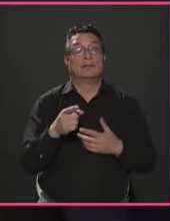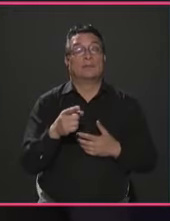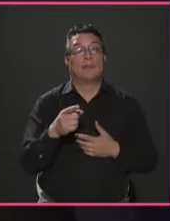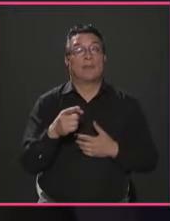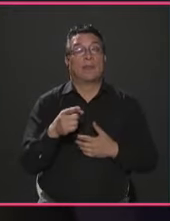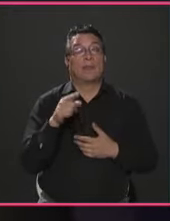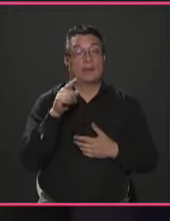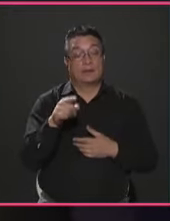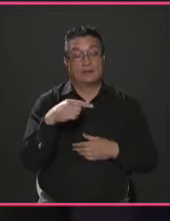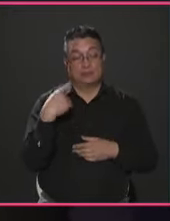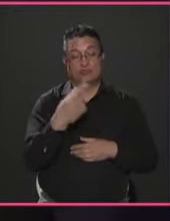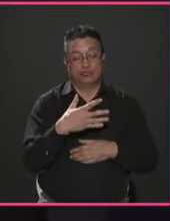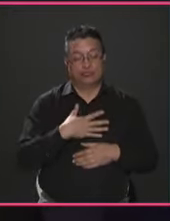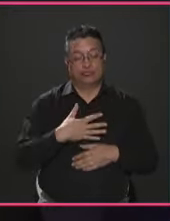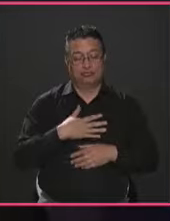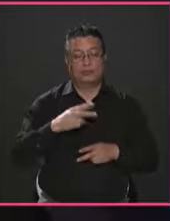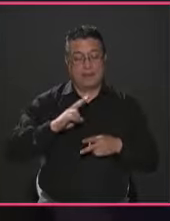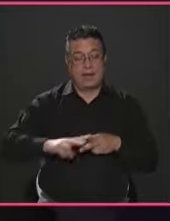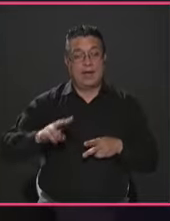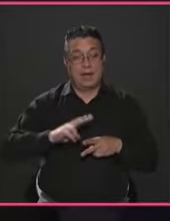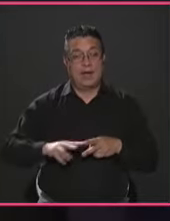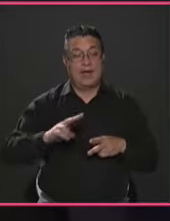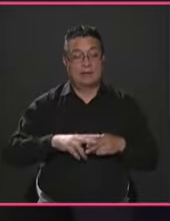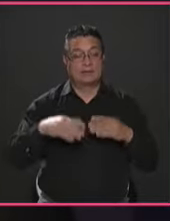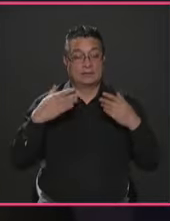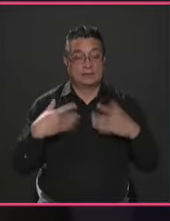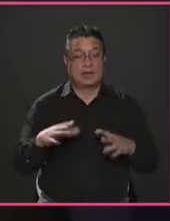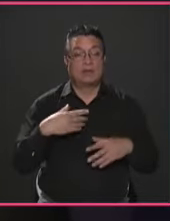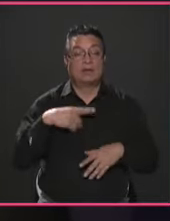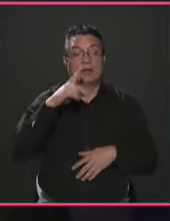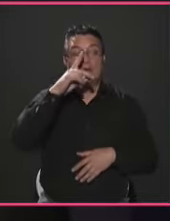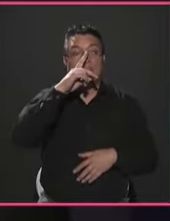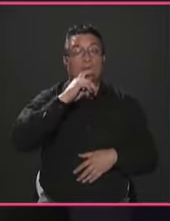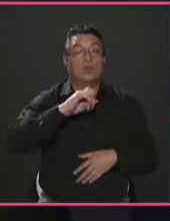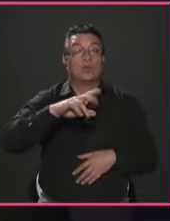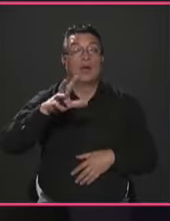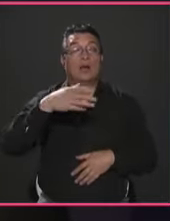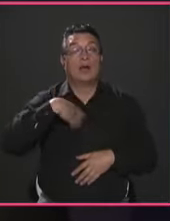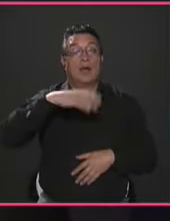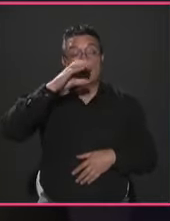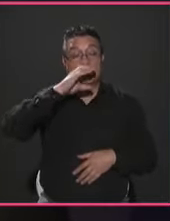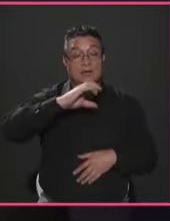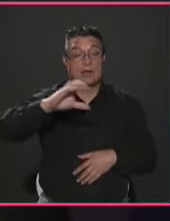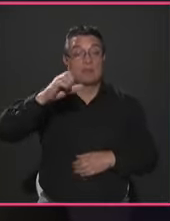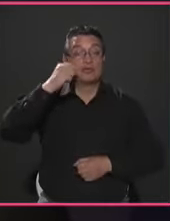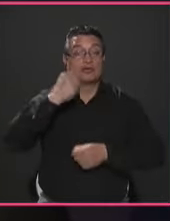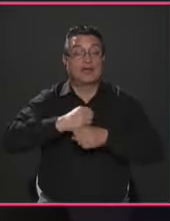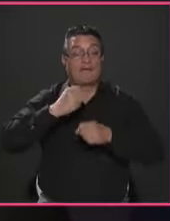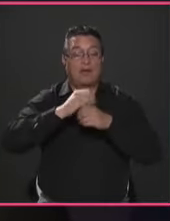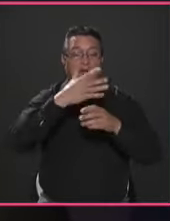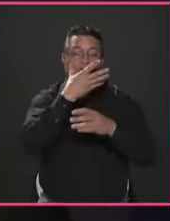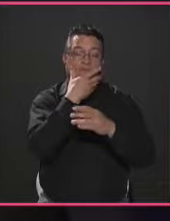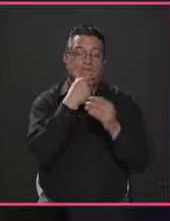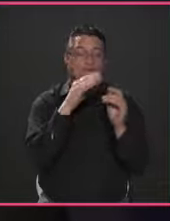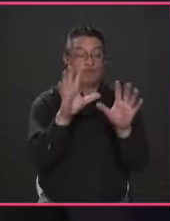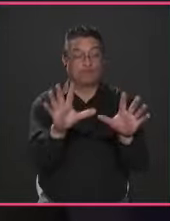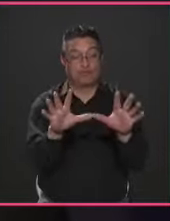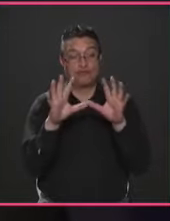que estamos haciendo es un campo de trabajo maravilloso que está